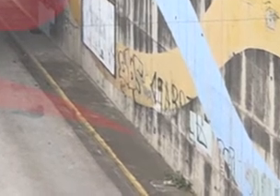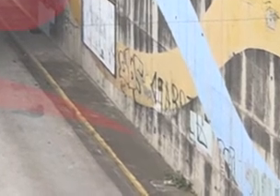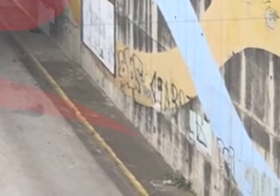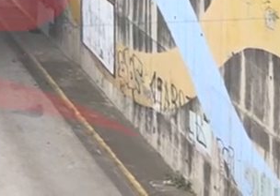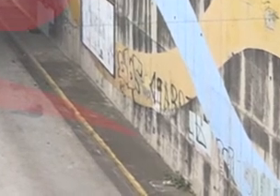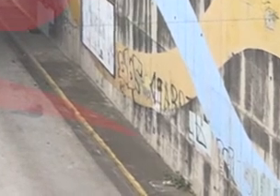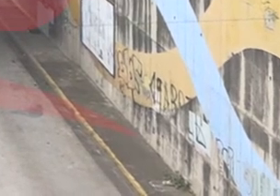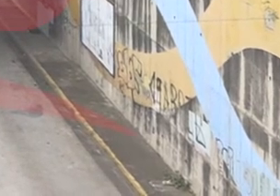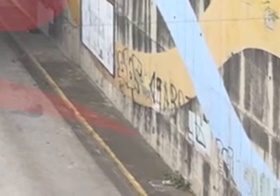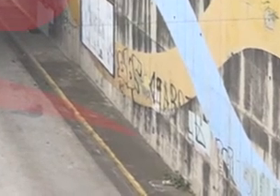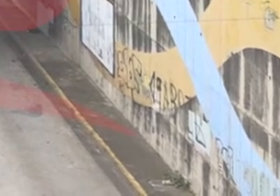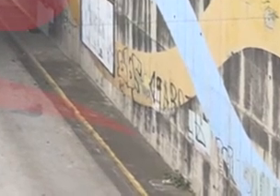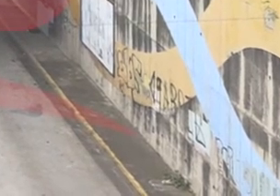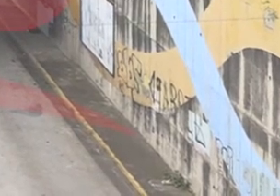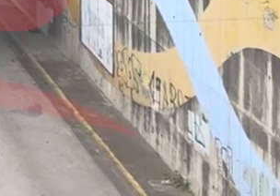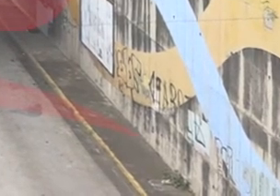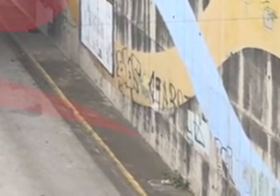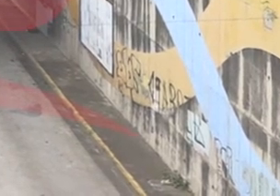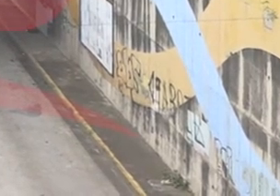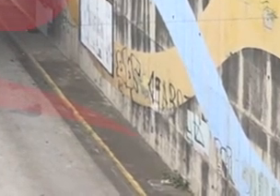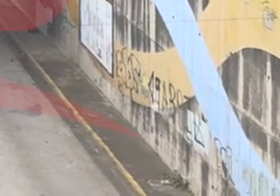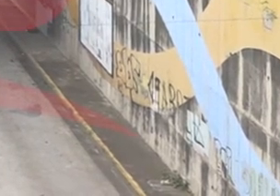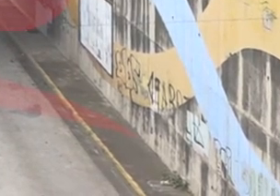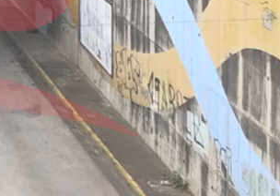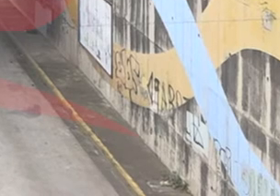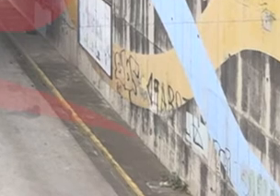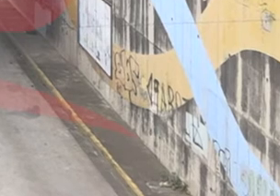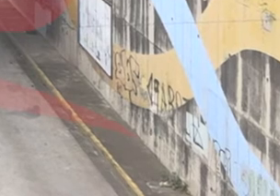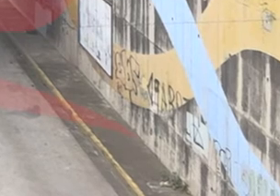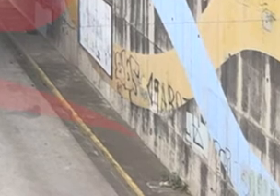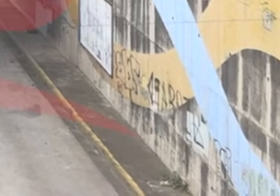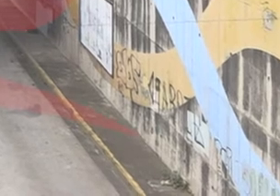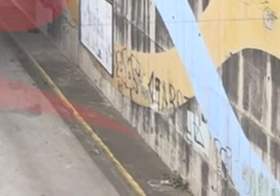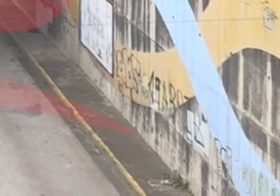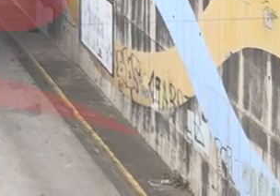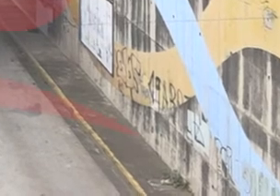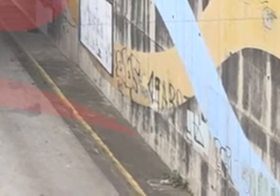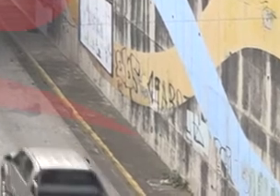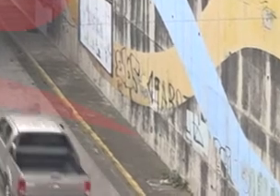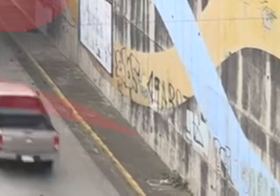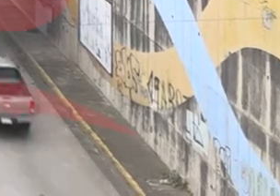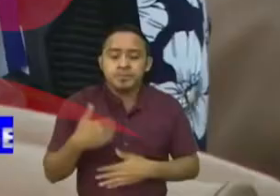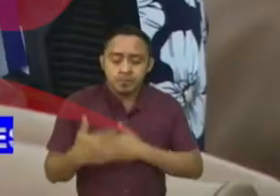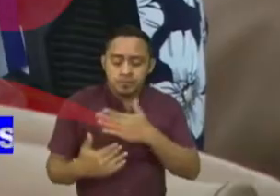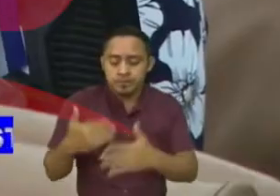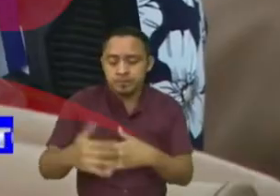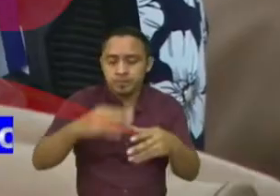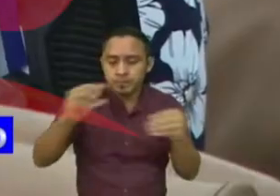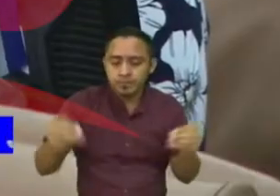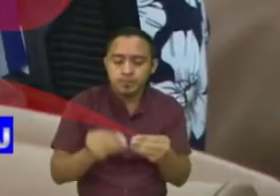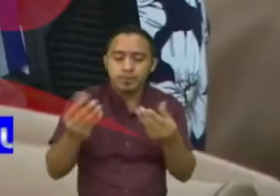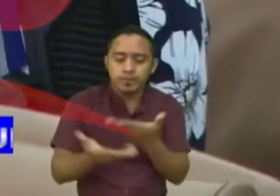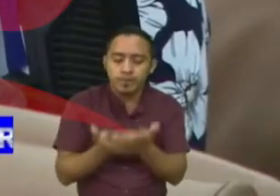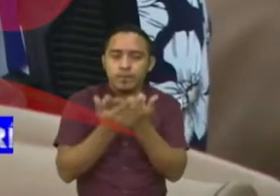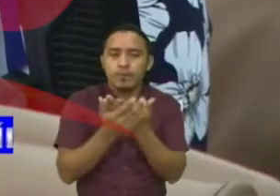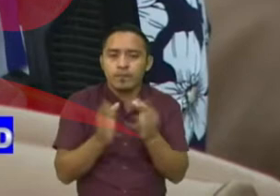los cuales ha ratificado y aprobado Nicaragua como Estado en materia de infraestructura. Seguidamente se realizó el proceso de consolidación de las normas,